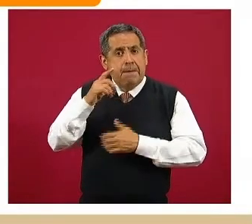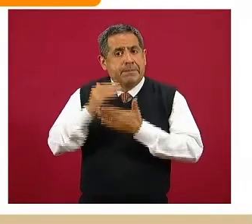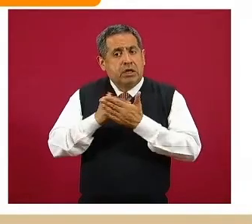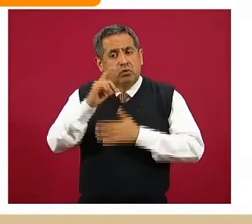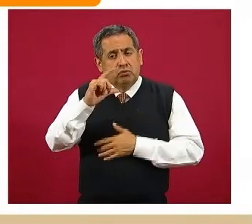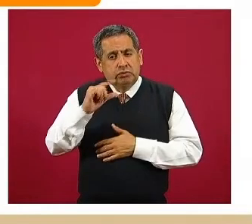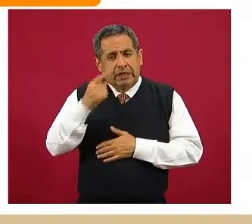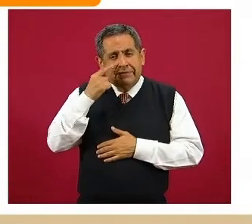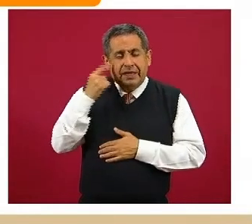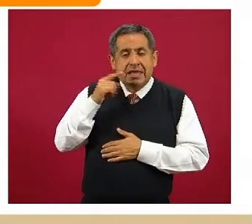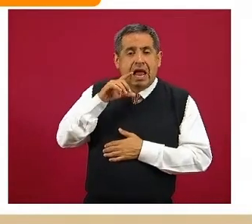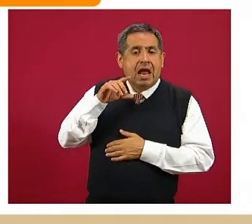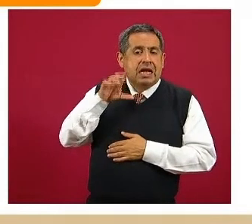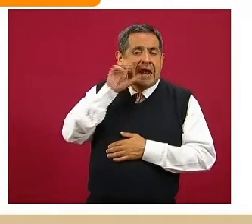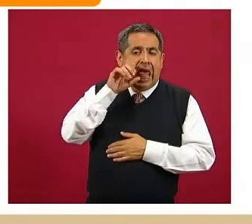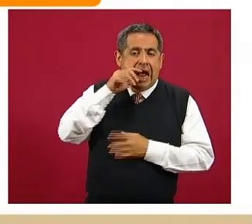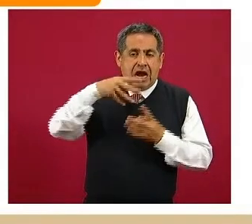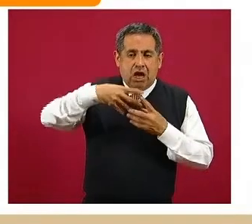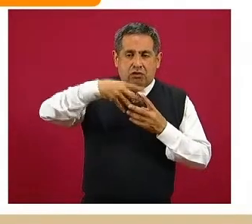que tenemos sobre las barras